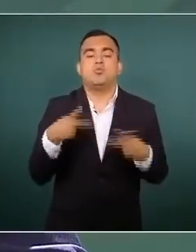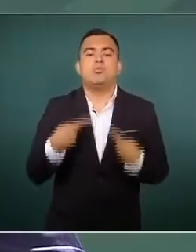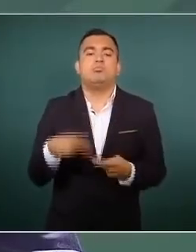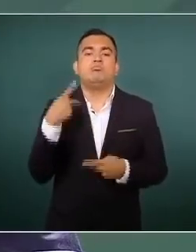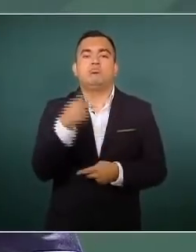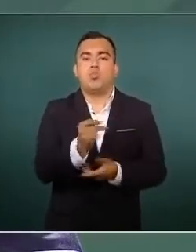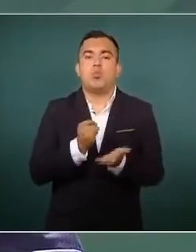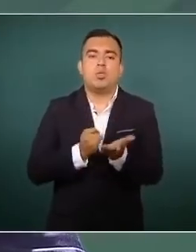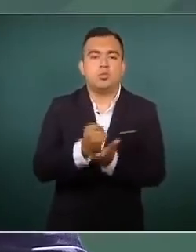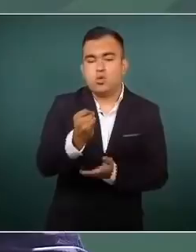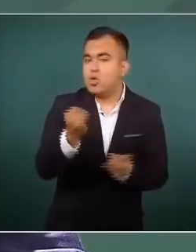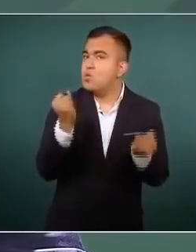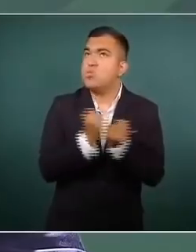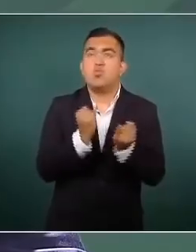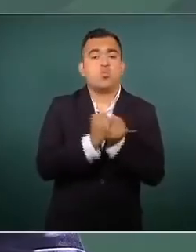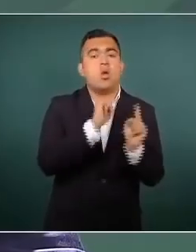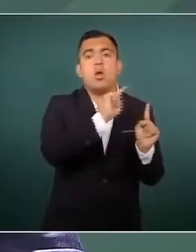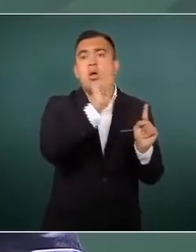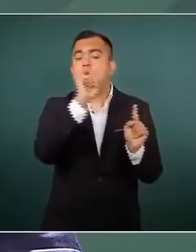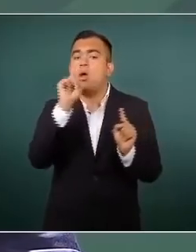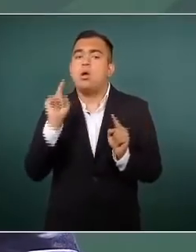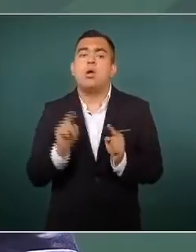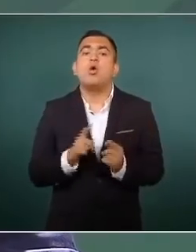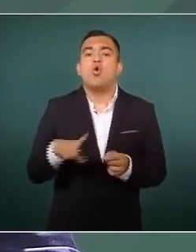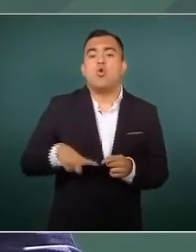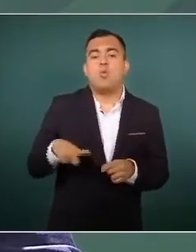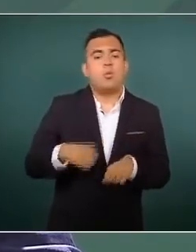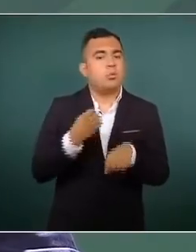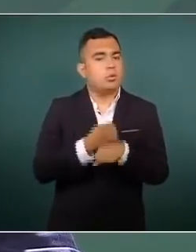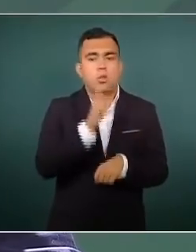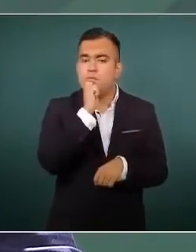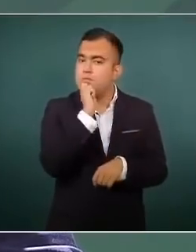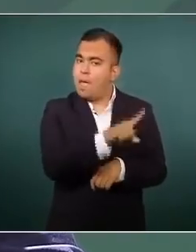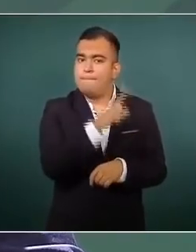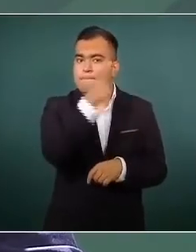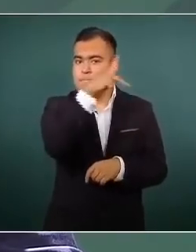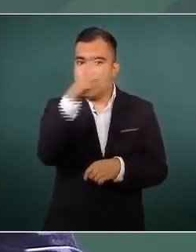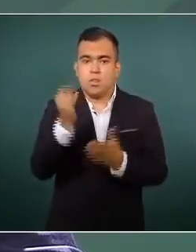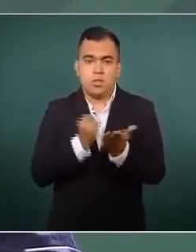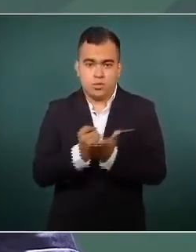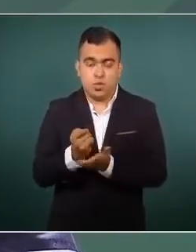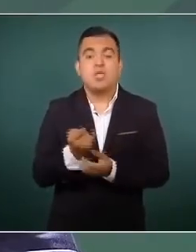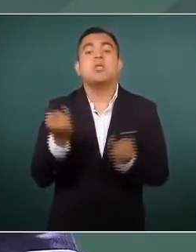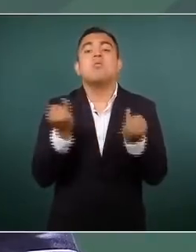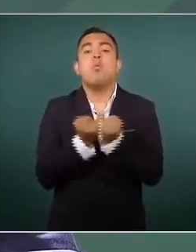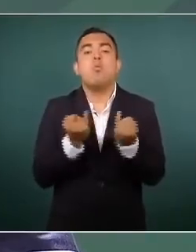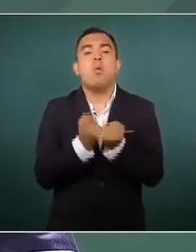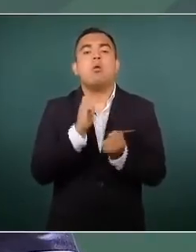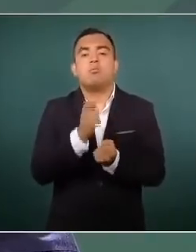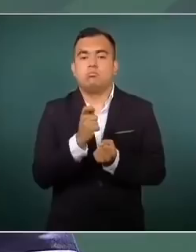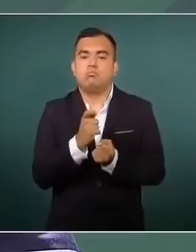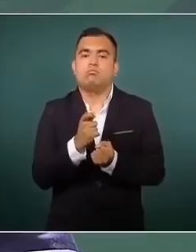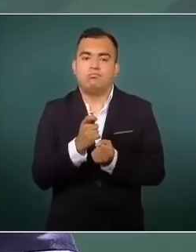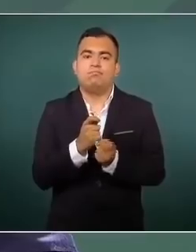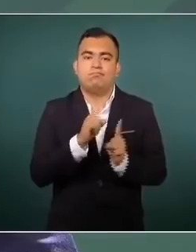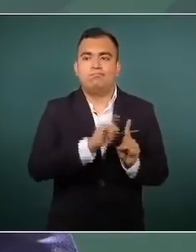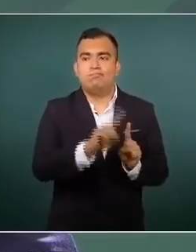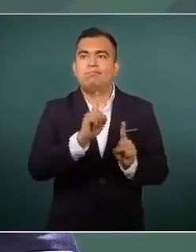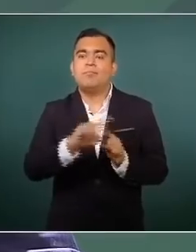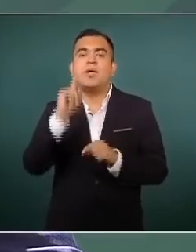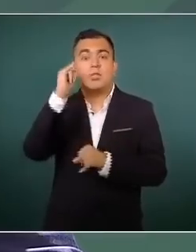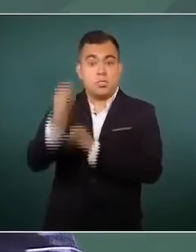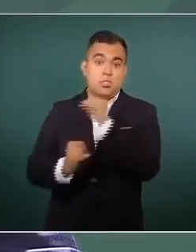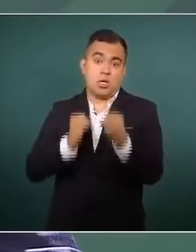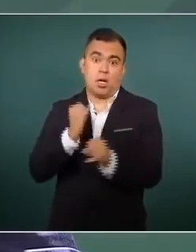también otros gobiernos estatales y que adicionalmente tiene como respaldo la calificación que acaban de dar dos calificadoras